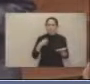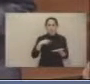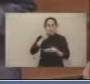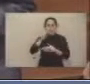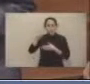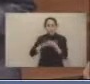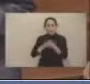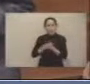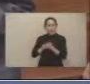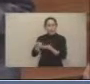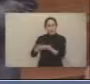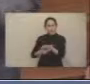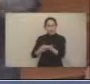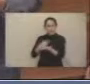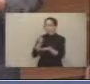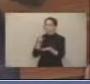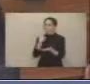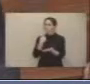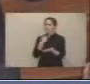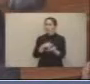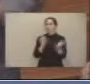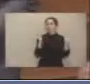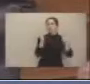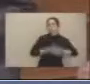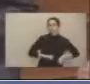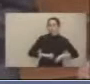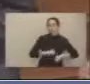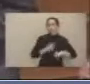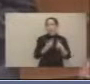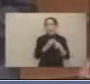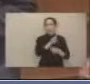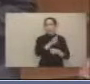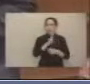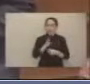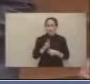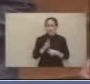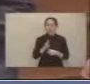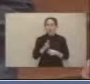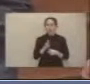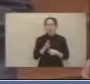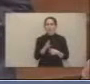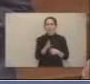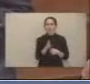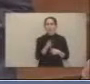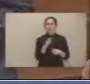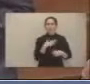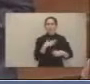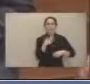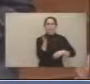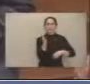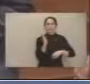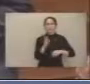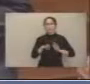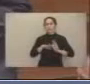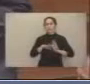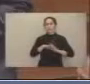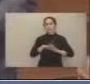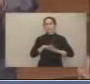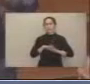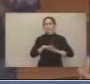que lo que decía no que esto era un pacto que habíamos con el partido popular el ala oeste seguramente de la de la